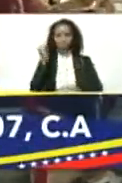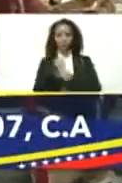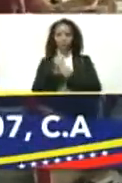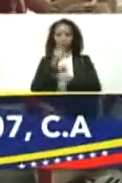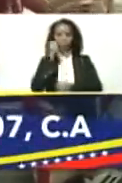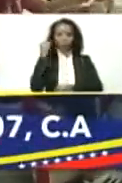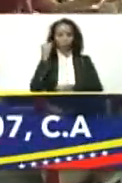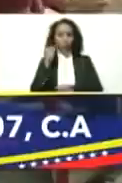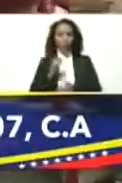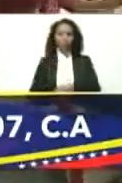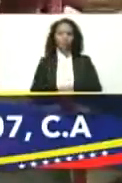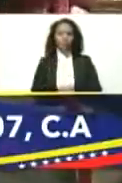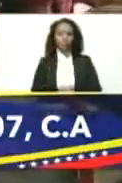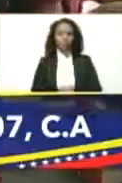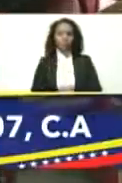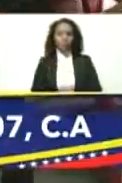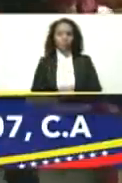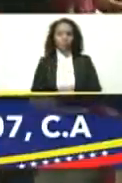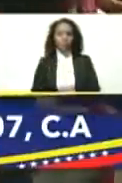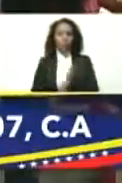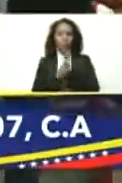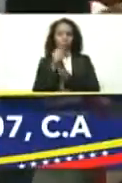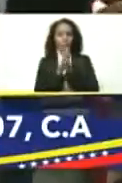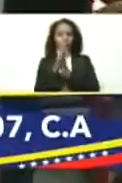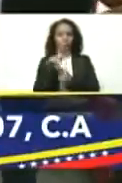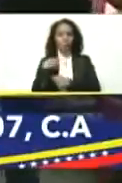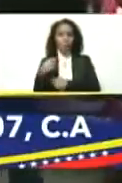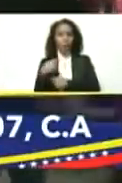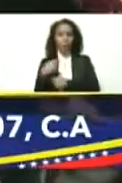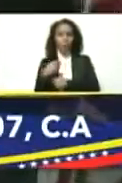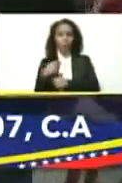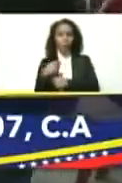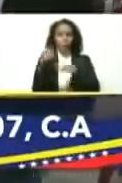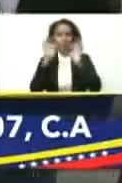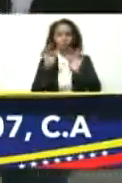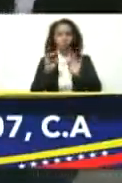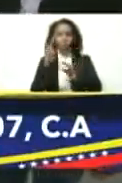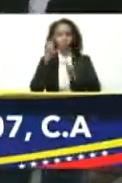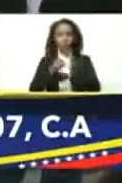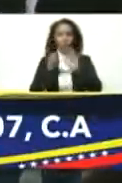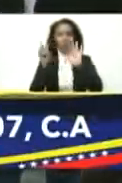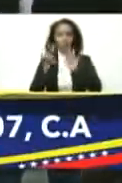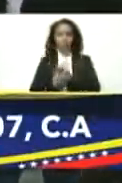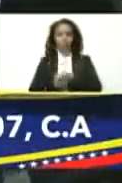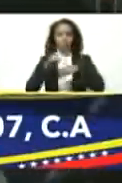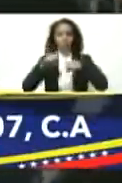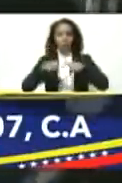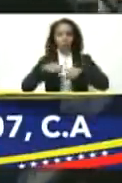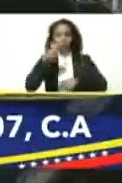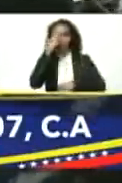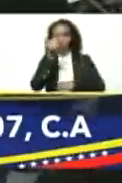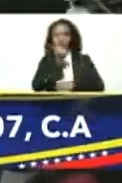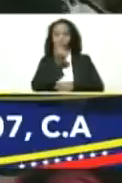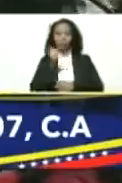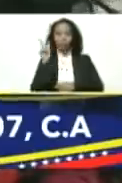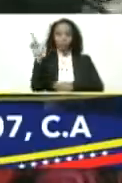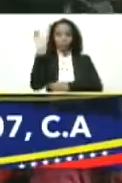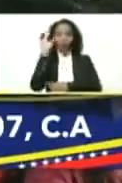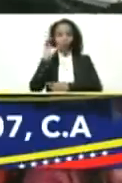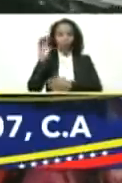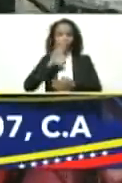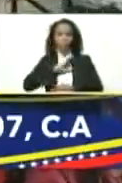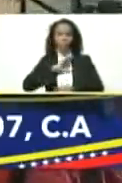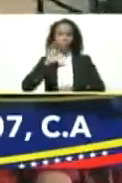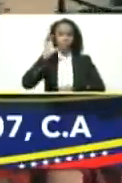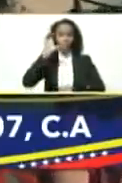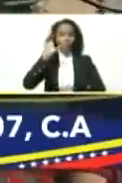todos los trabajadores de la empresa Inversiones Vestimoda 2007, desde aquí de Antímano, en su Caracas patriota,